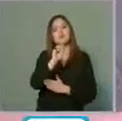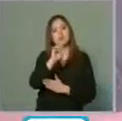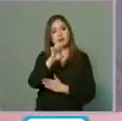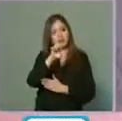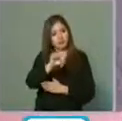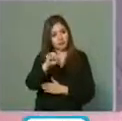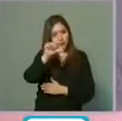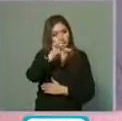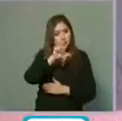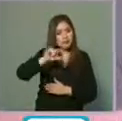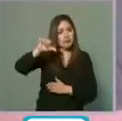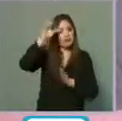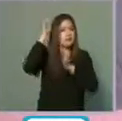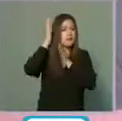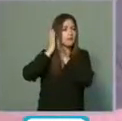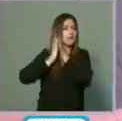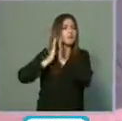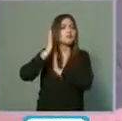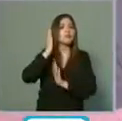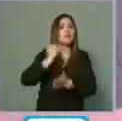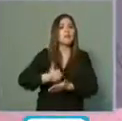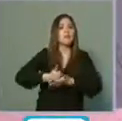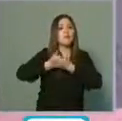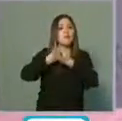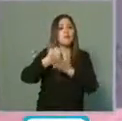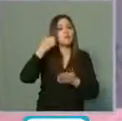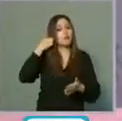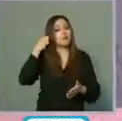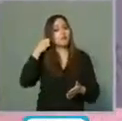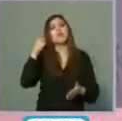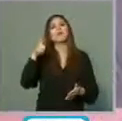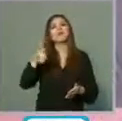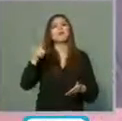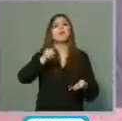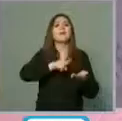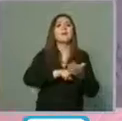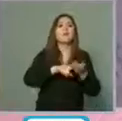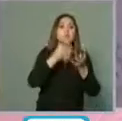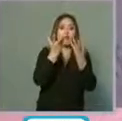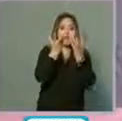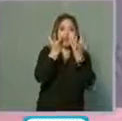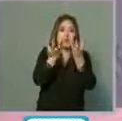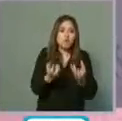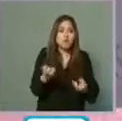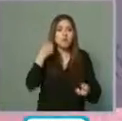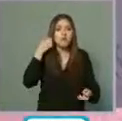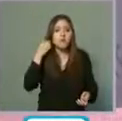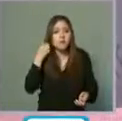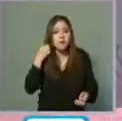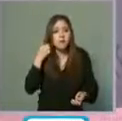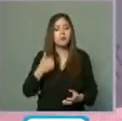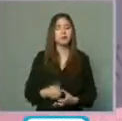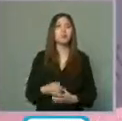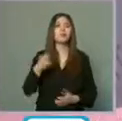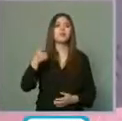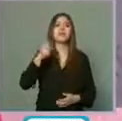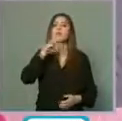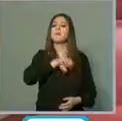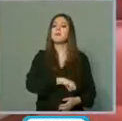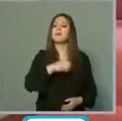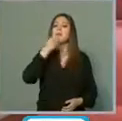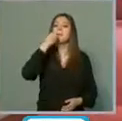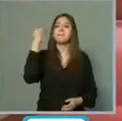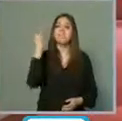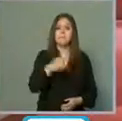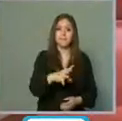son ingredientes que nutren a profundidad nuestro cabello. Tienen una tecnología hecha para que penetre sin ningún problema. Entonces, eso nos encanta. Y